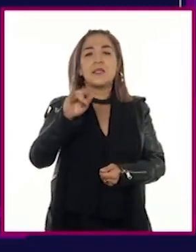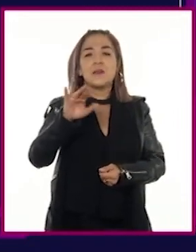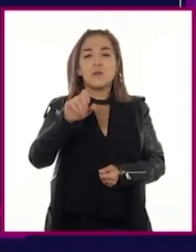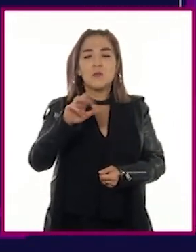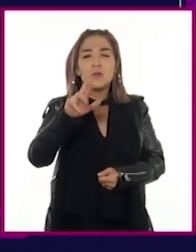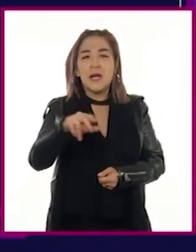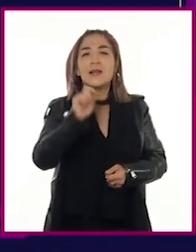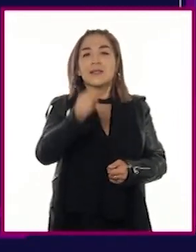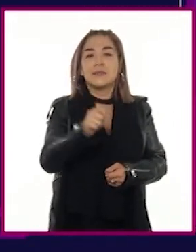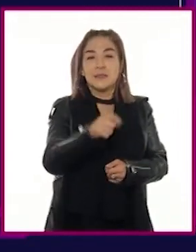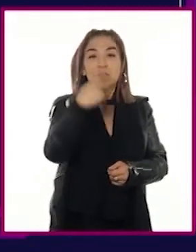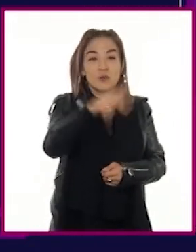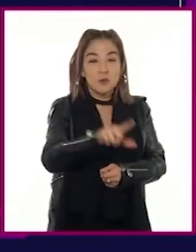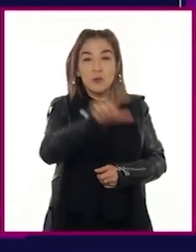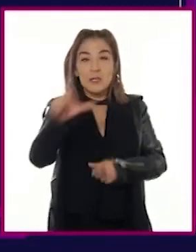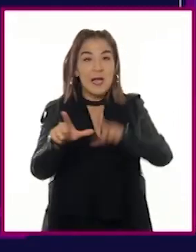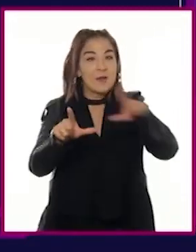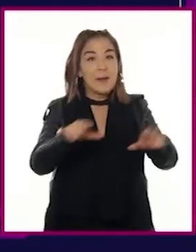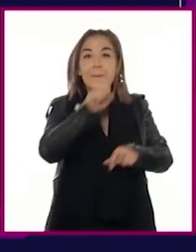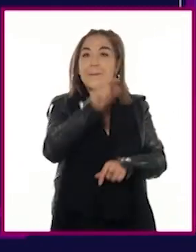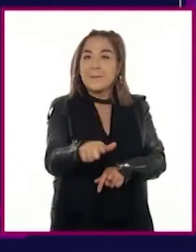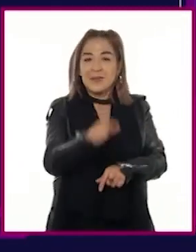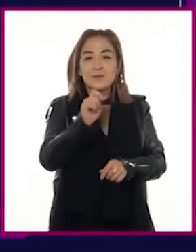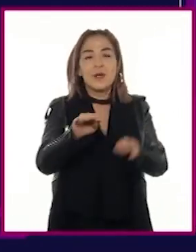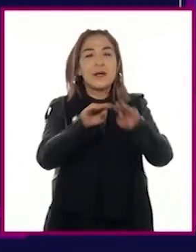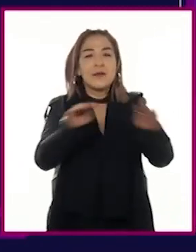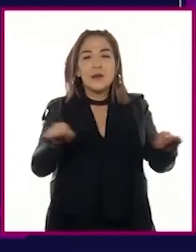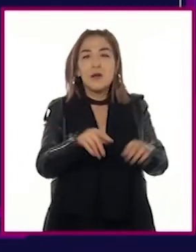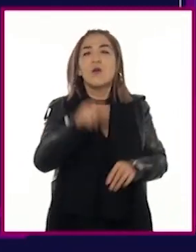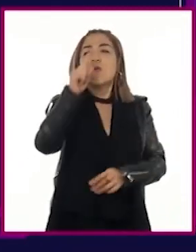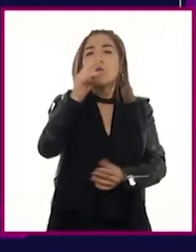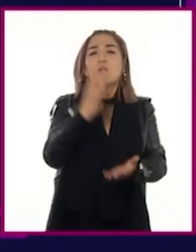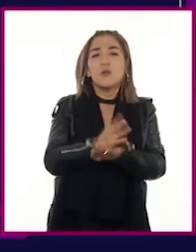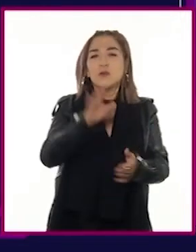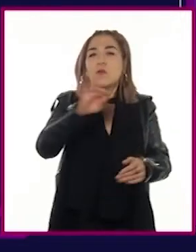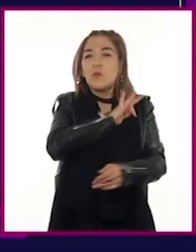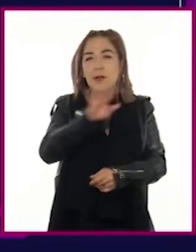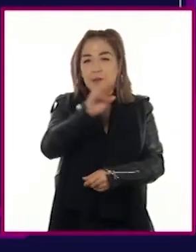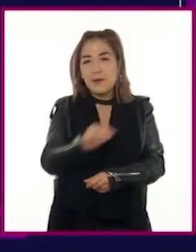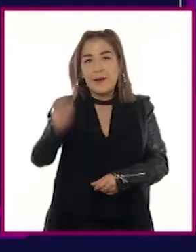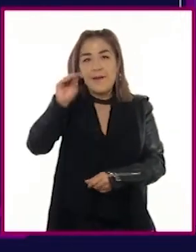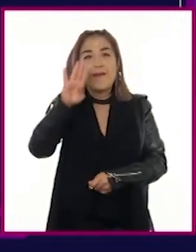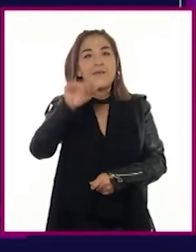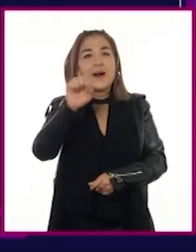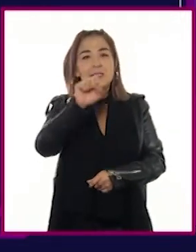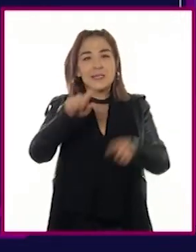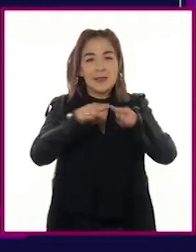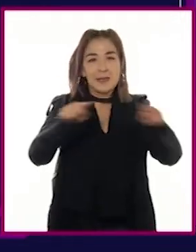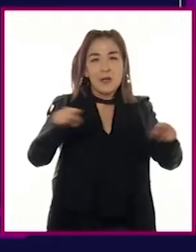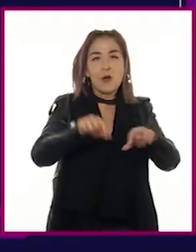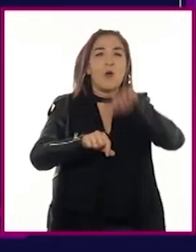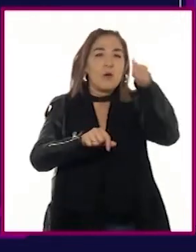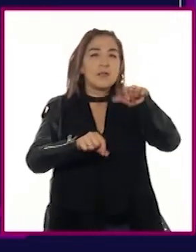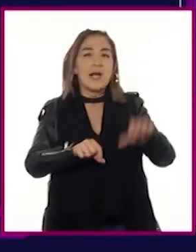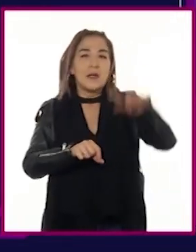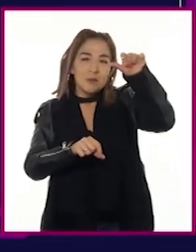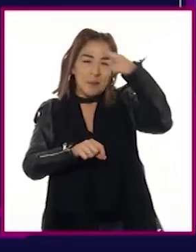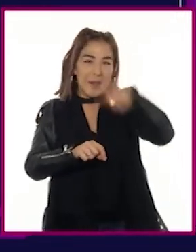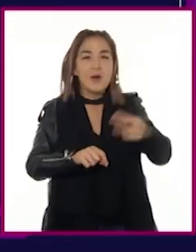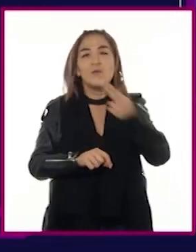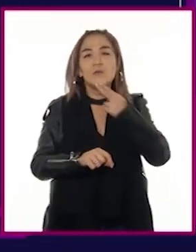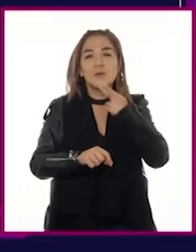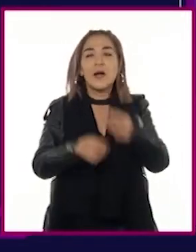que como dos de sus lados son perpendiculares, uno puede tomarse como base y el otro como altura para usar la